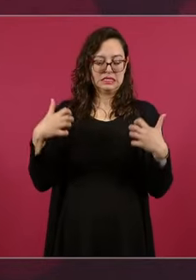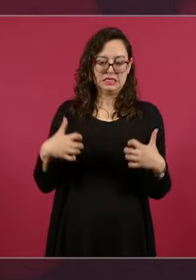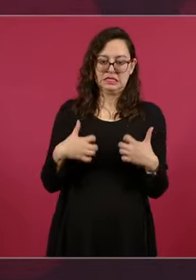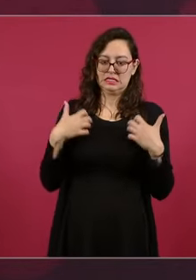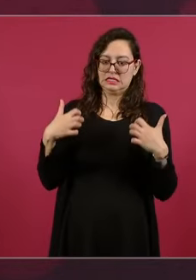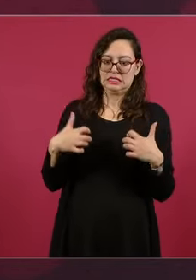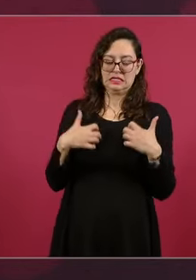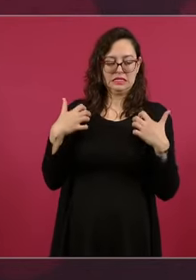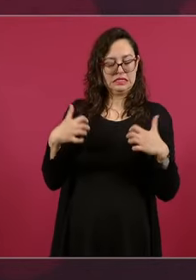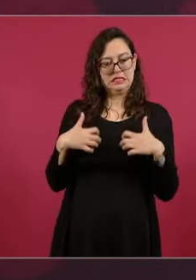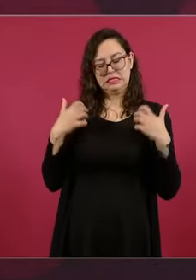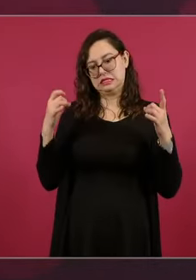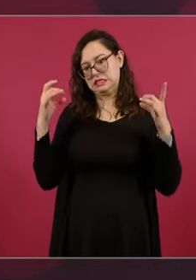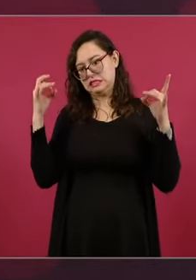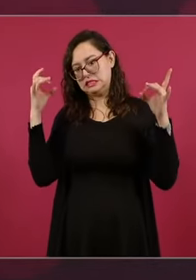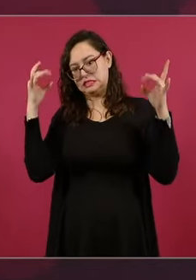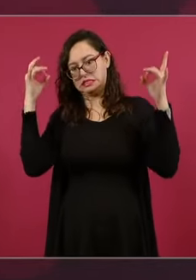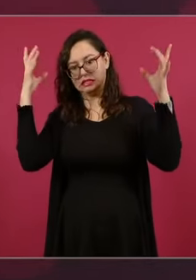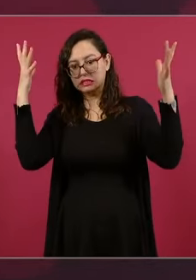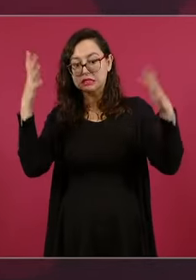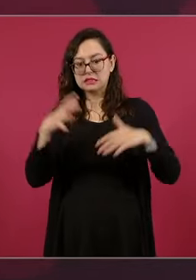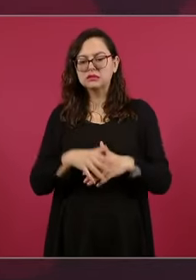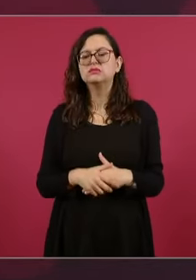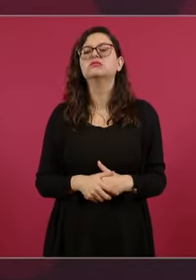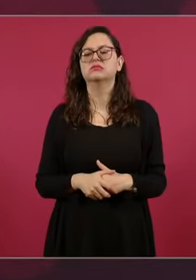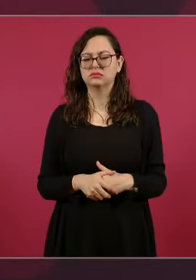Entregamos los puertos y las aduanas